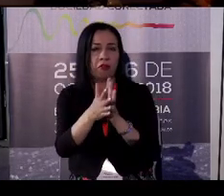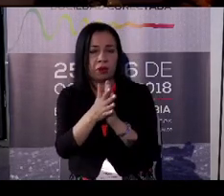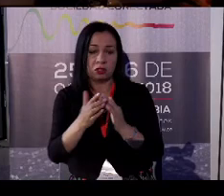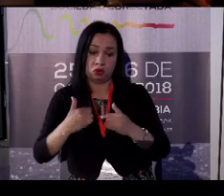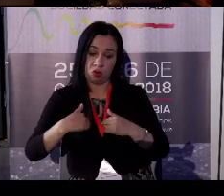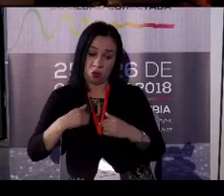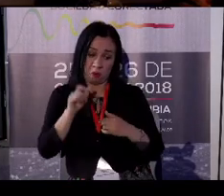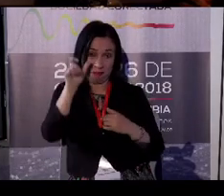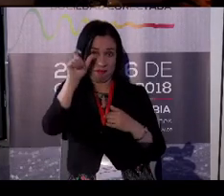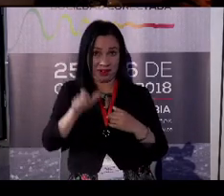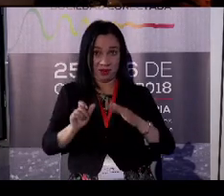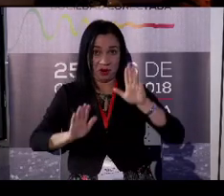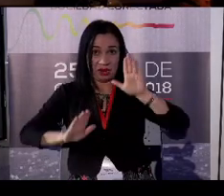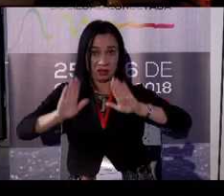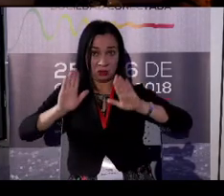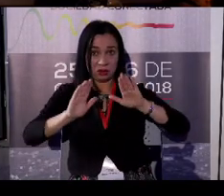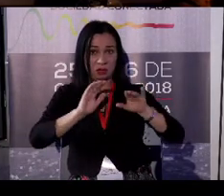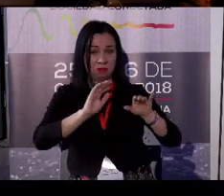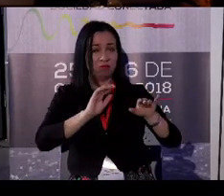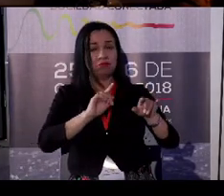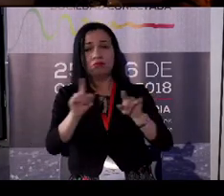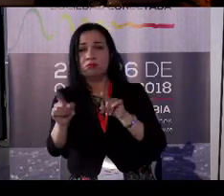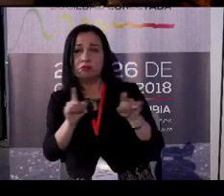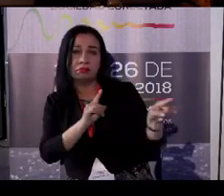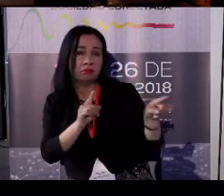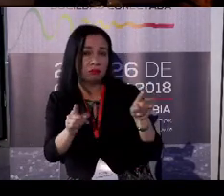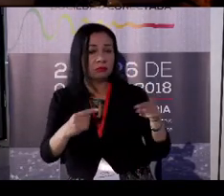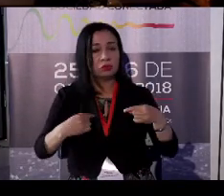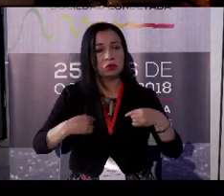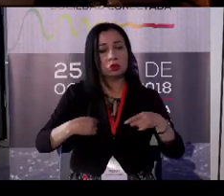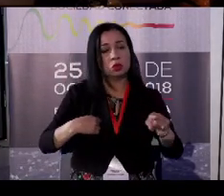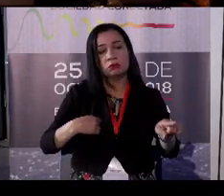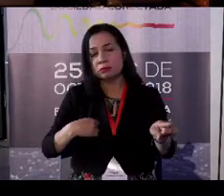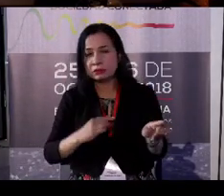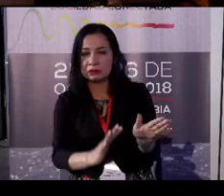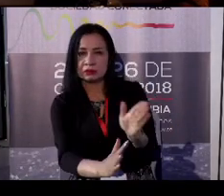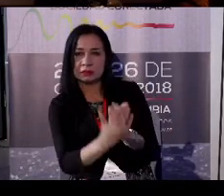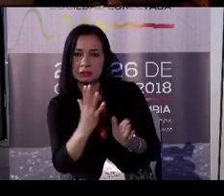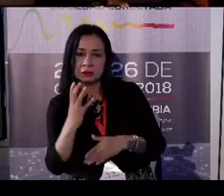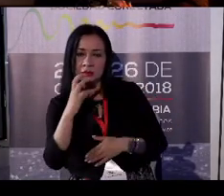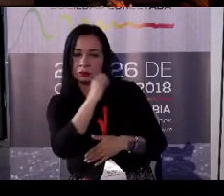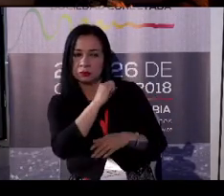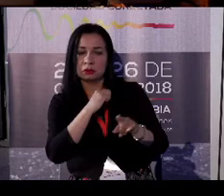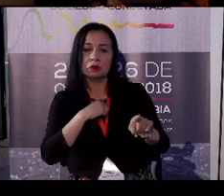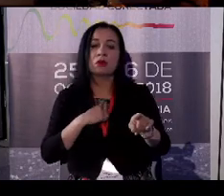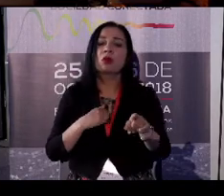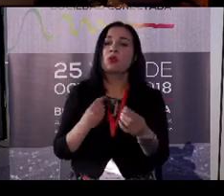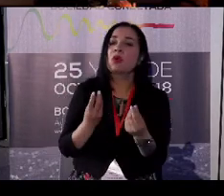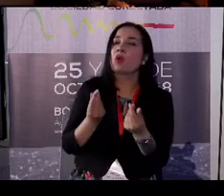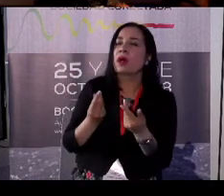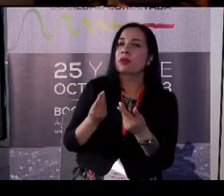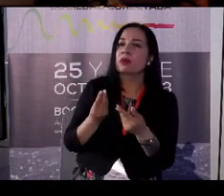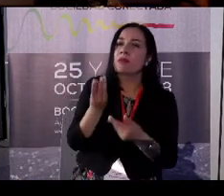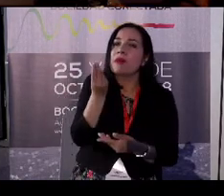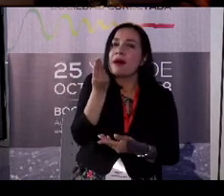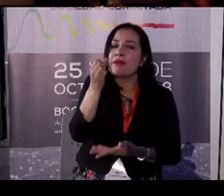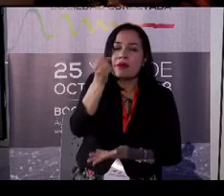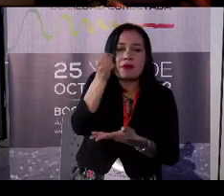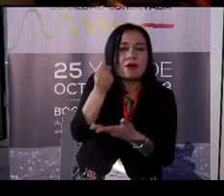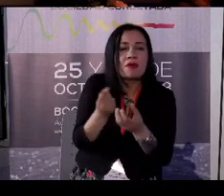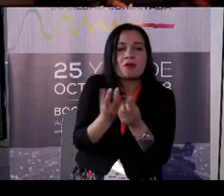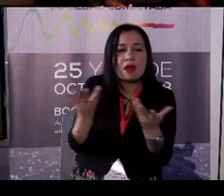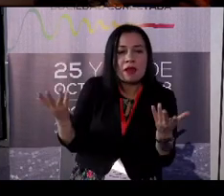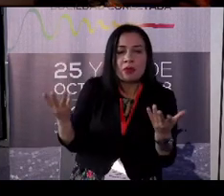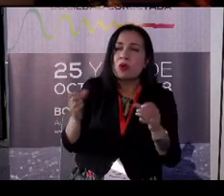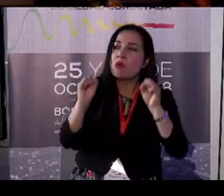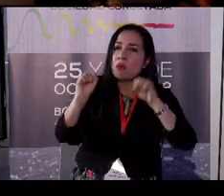el subastador, usted no tiene incentivos para decirme cuánto tiene en el bolsillo o cuál es la valoración suya, cuánto está dispuesto